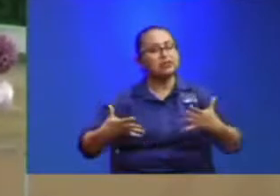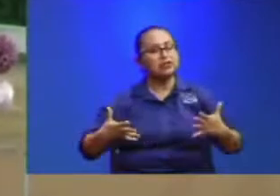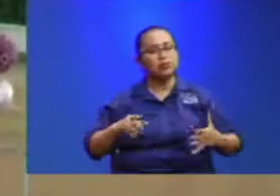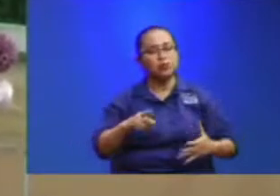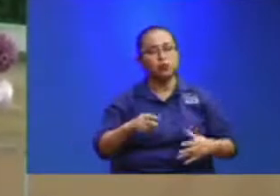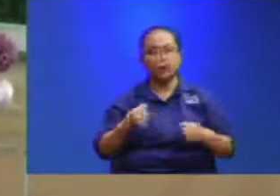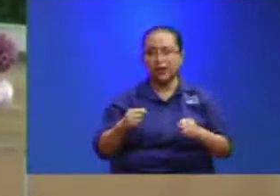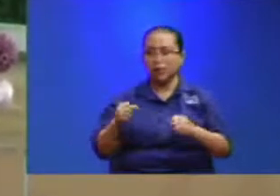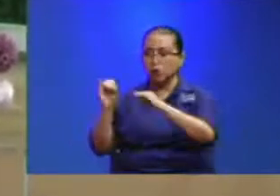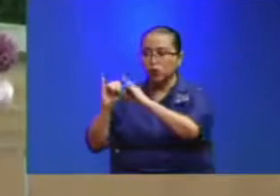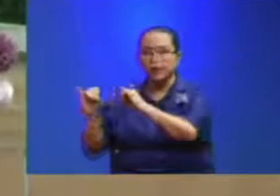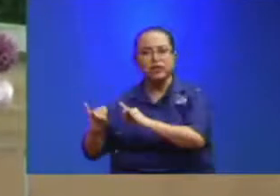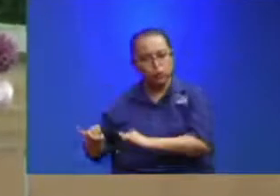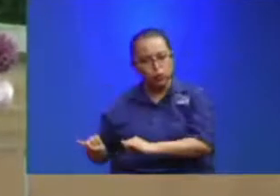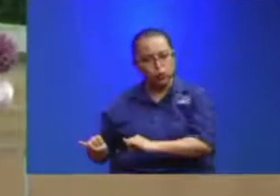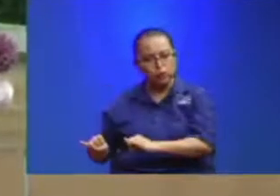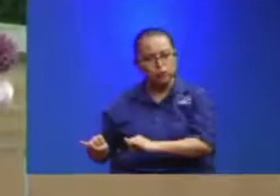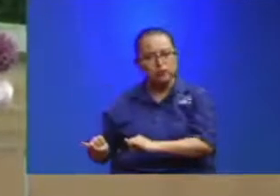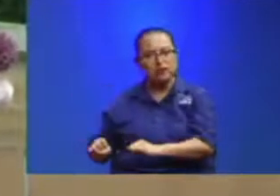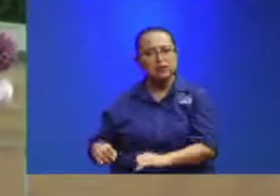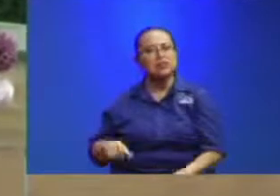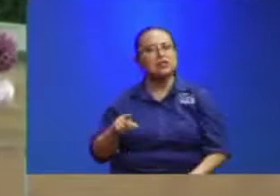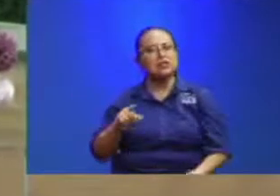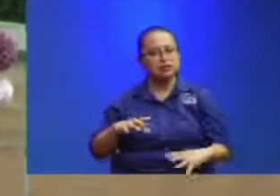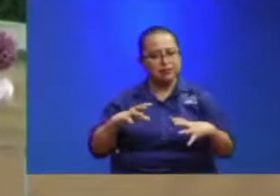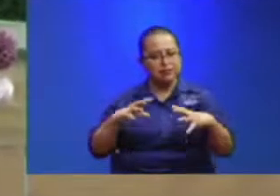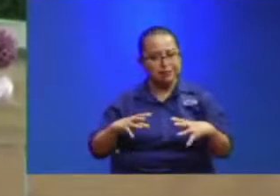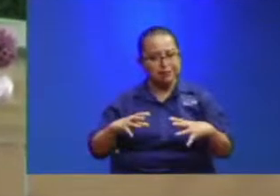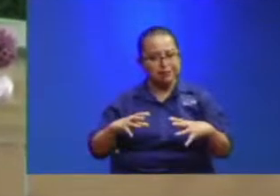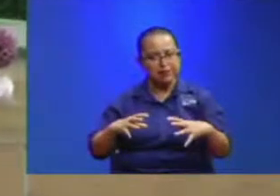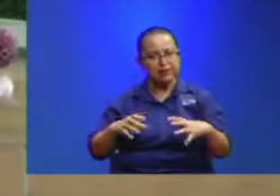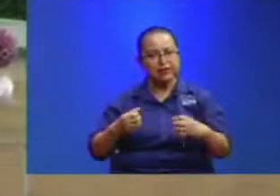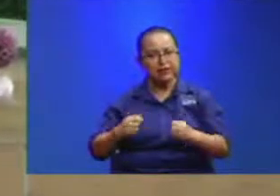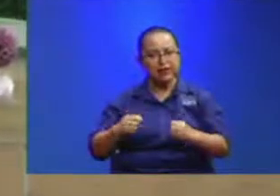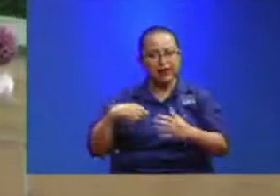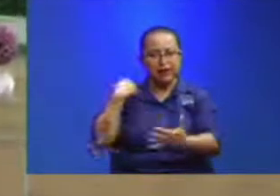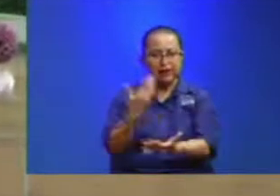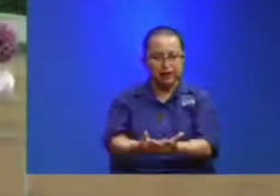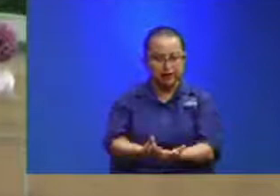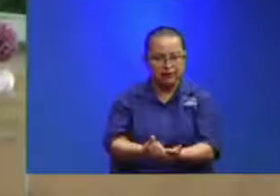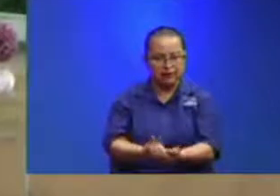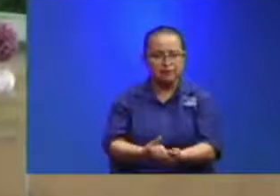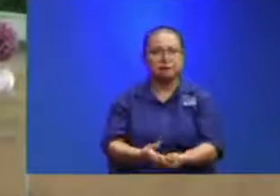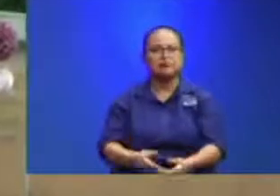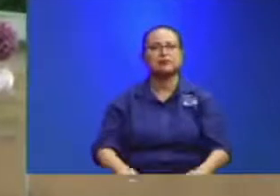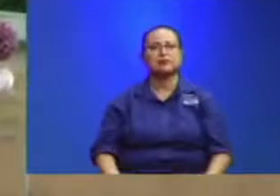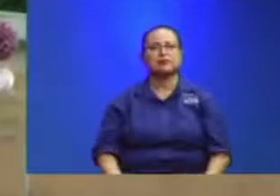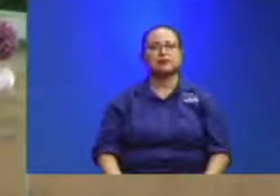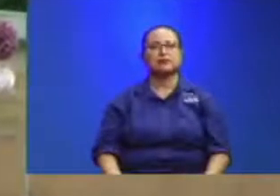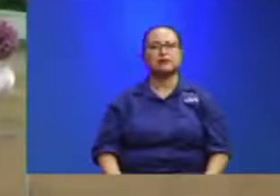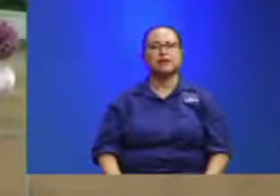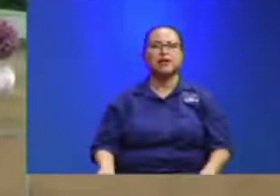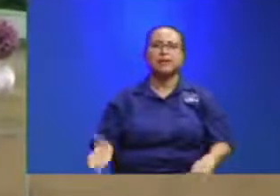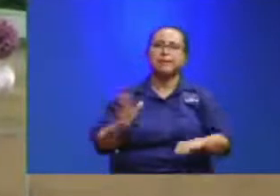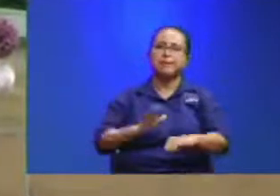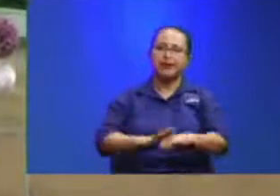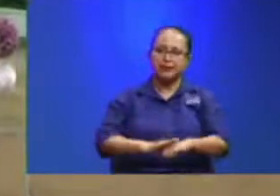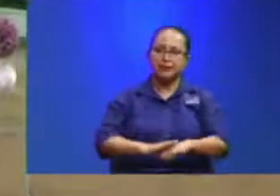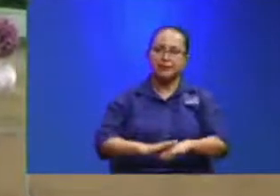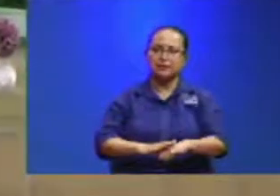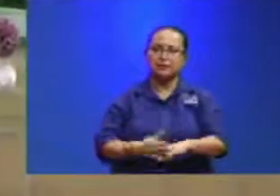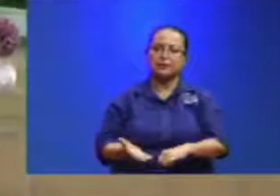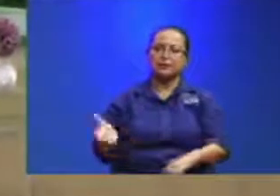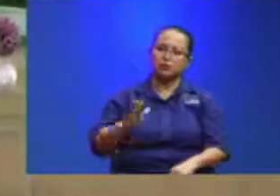y eso va a hacer piedra de tropiezo más adelante vamos a hablar de la idolatría como piedra de tropiezo pero